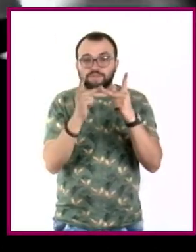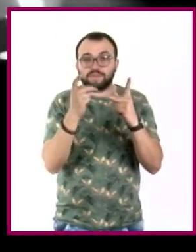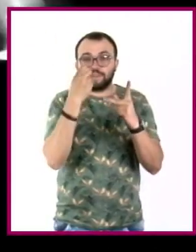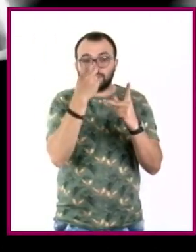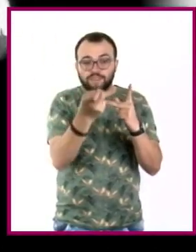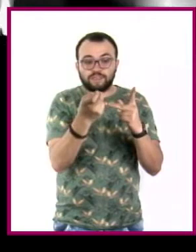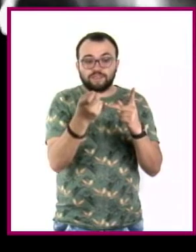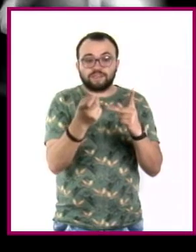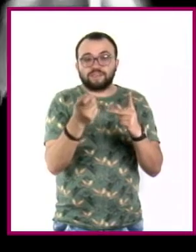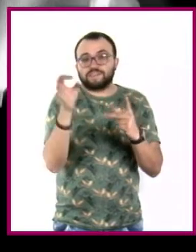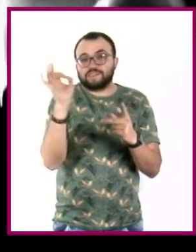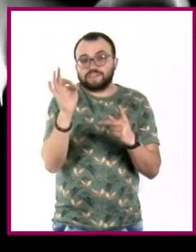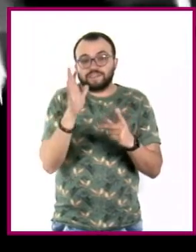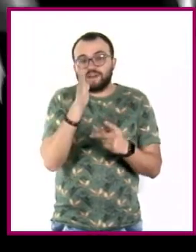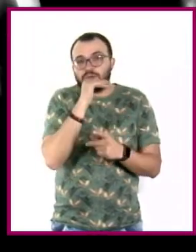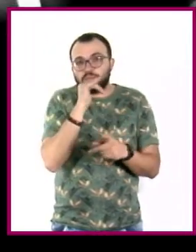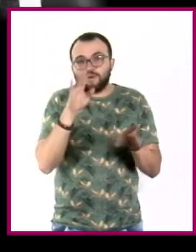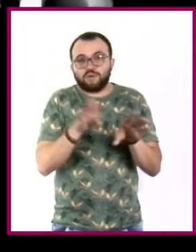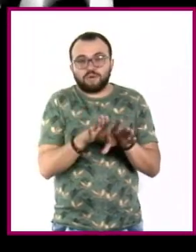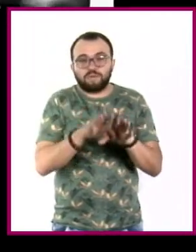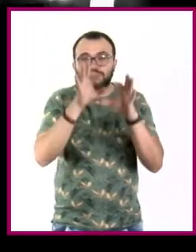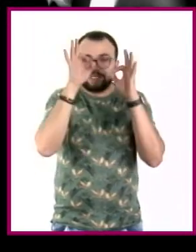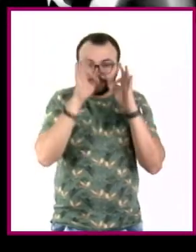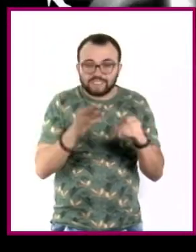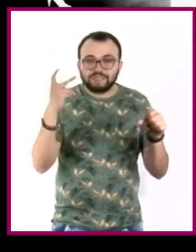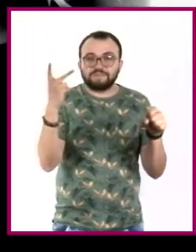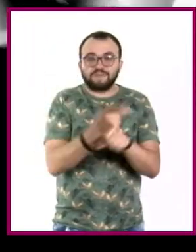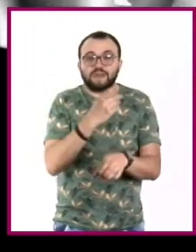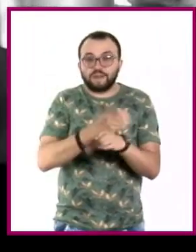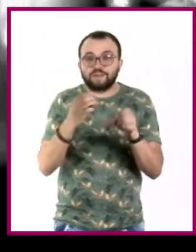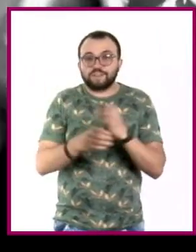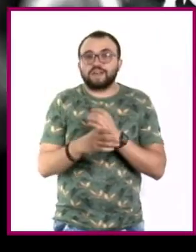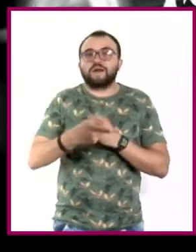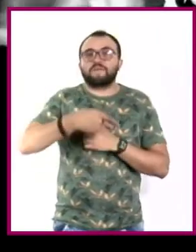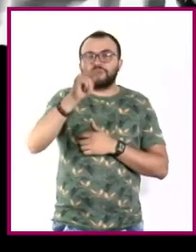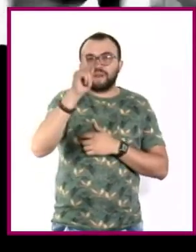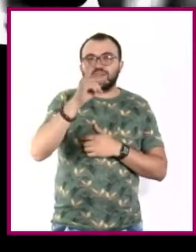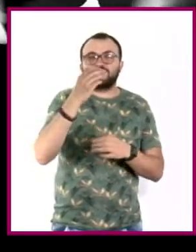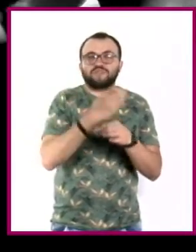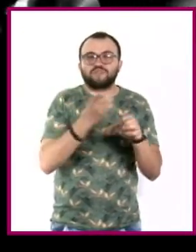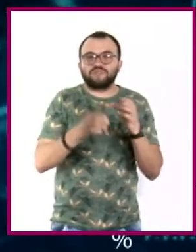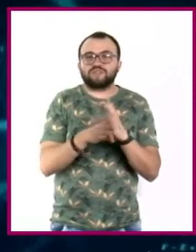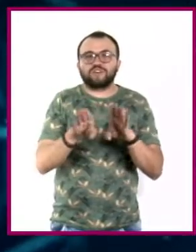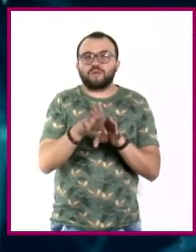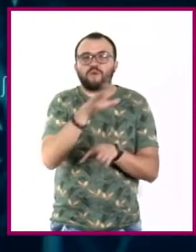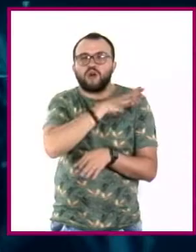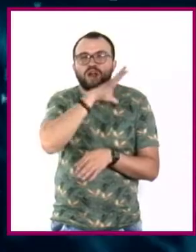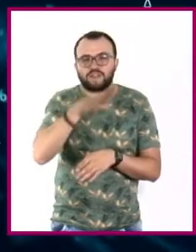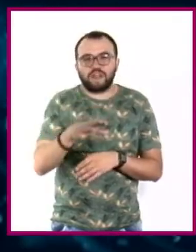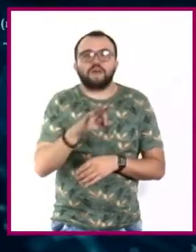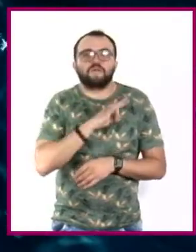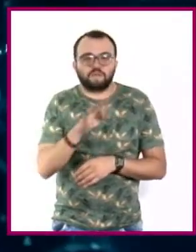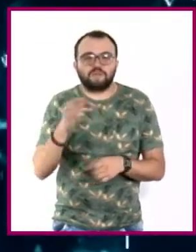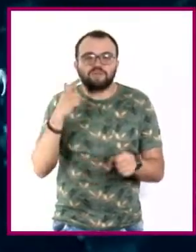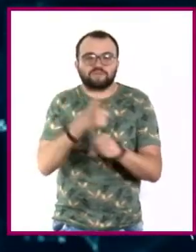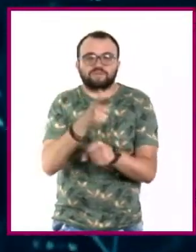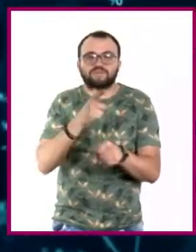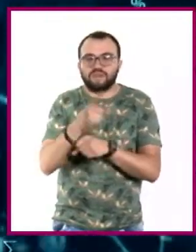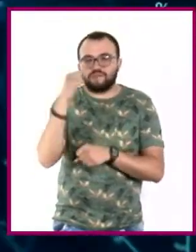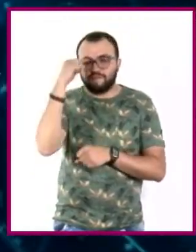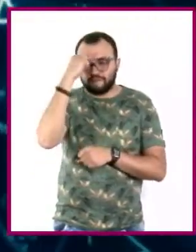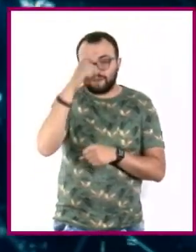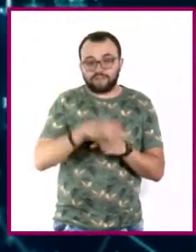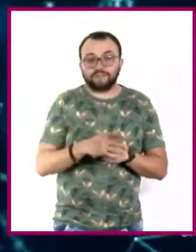quizá no pueda predecir eventos concretos, pero sí tendencias generales. Tal parece que las ciencias y humanidades